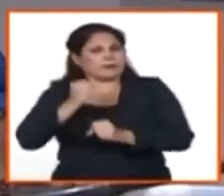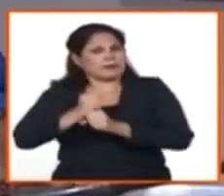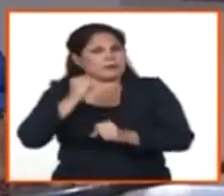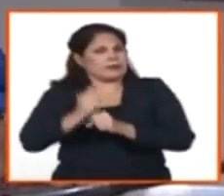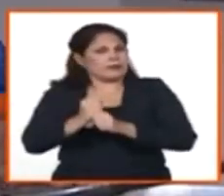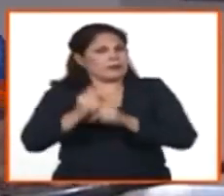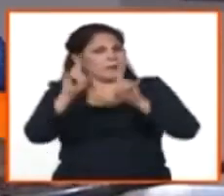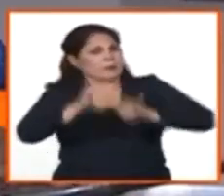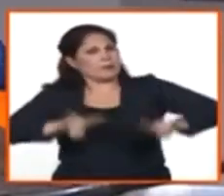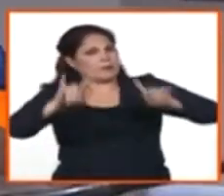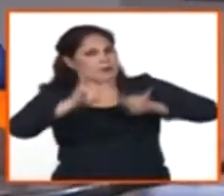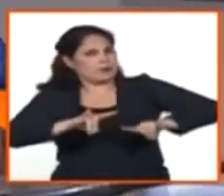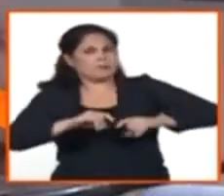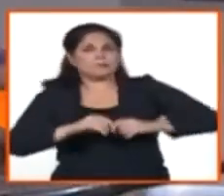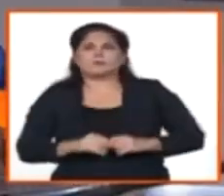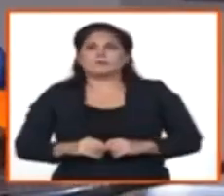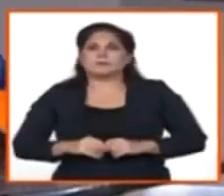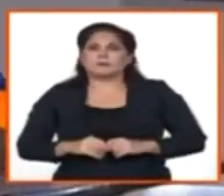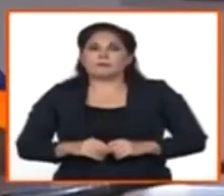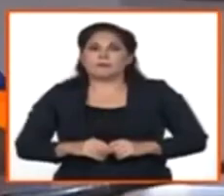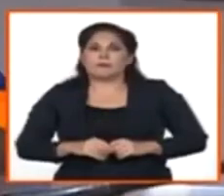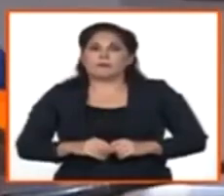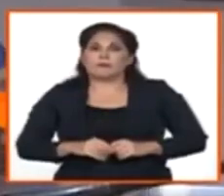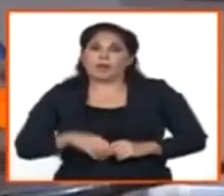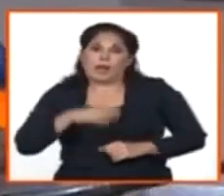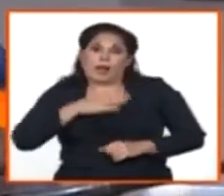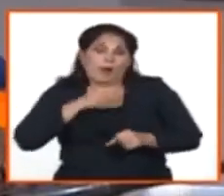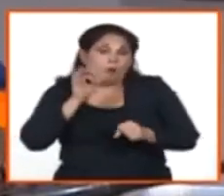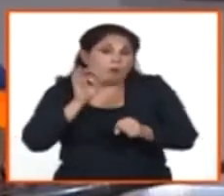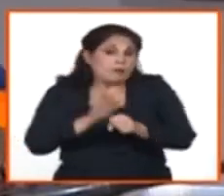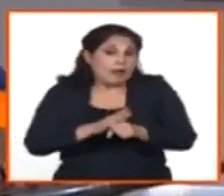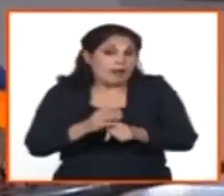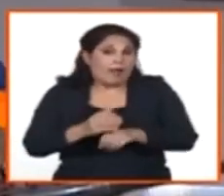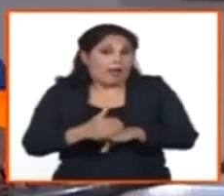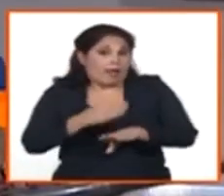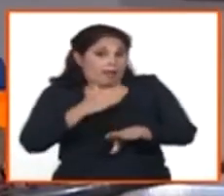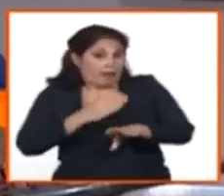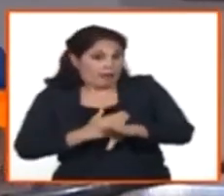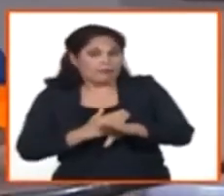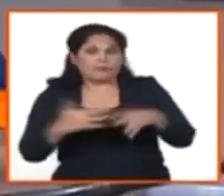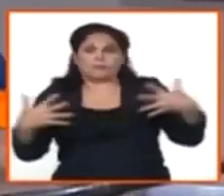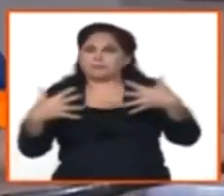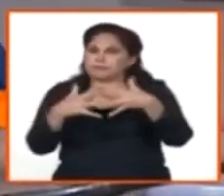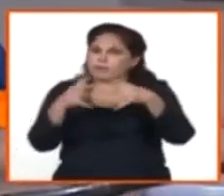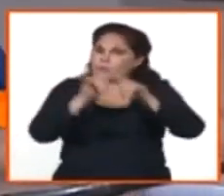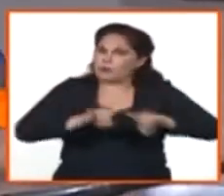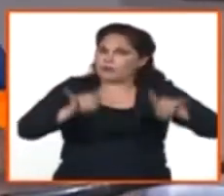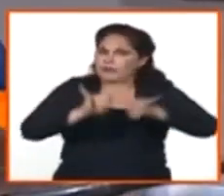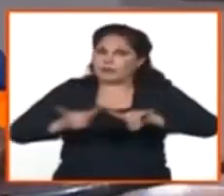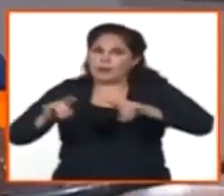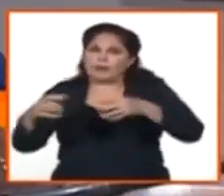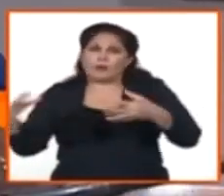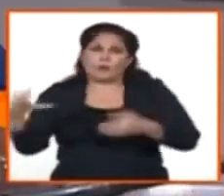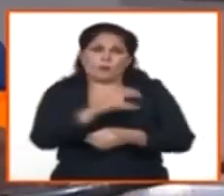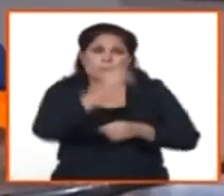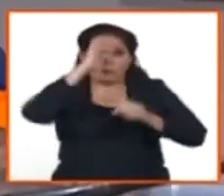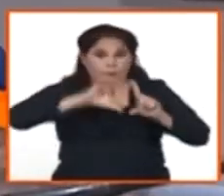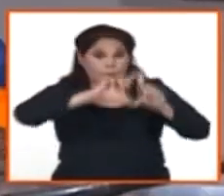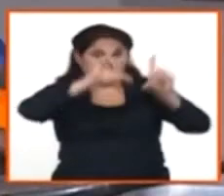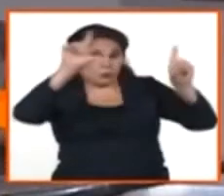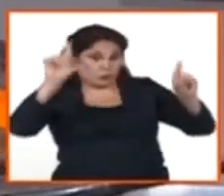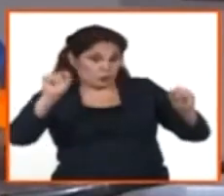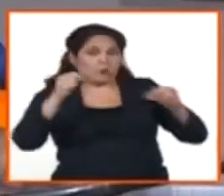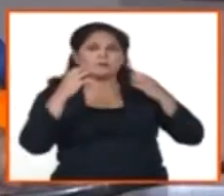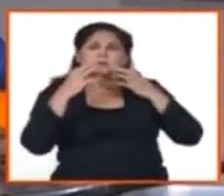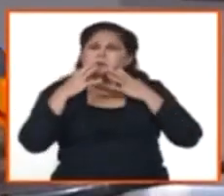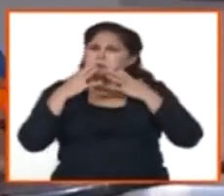este tema. Bueno, creo que antes de empezar a ver exactamente esa relación entre las universidades, creo que es necesario